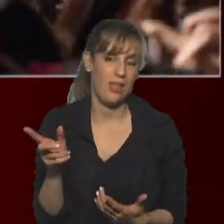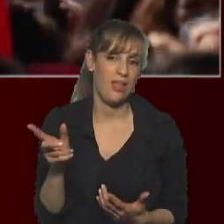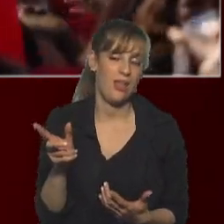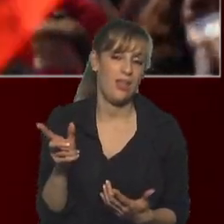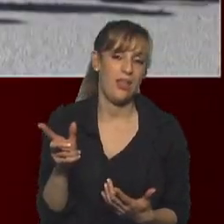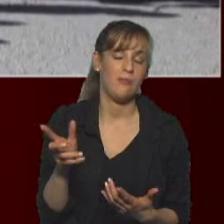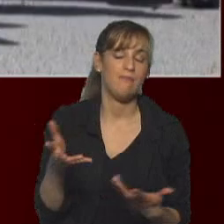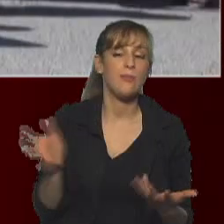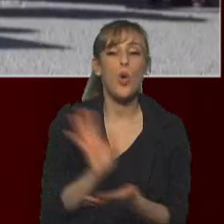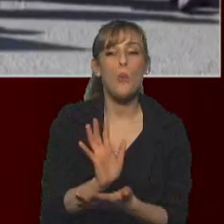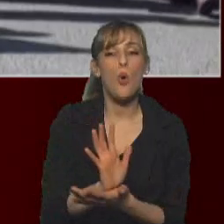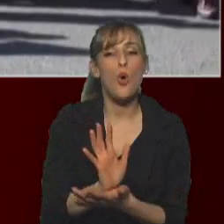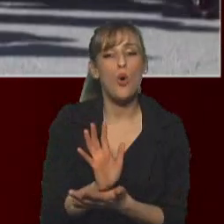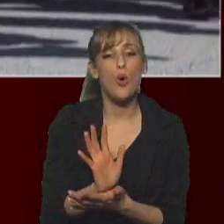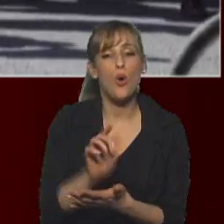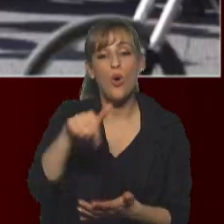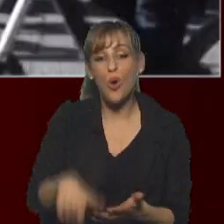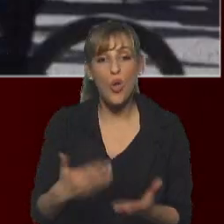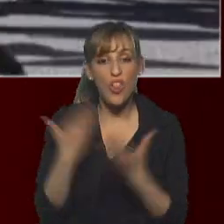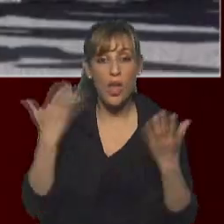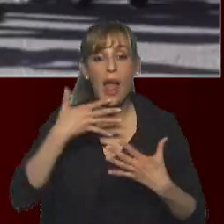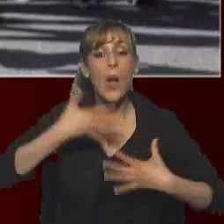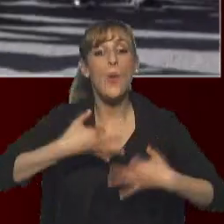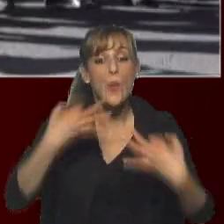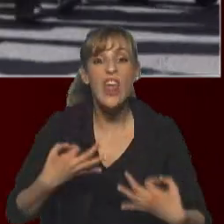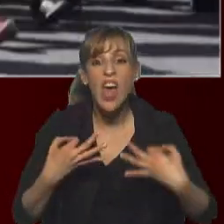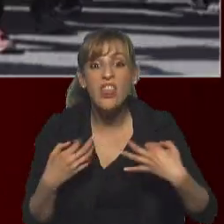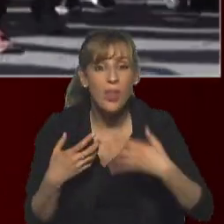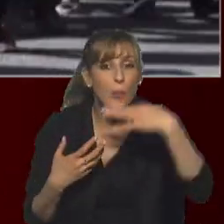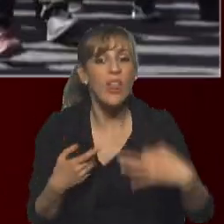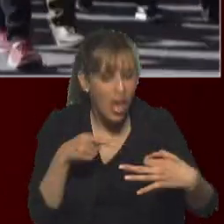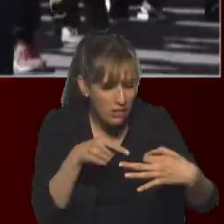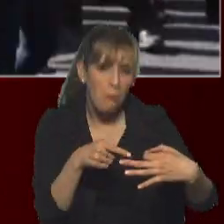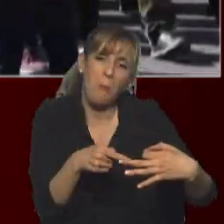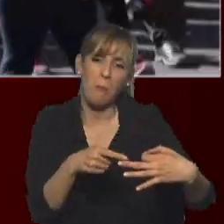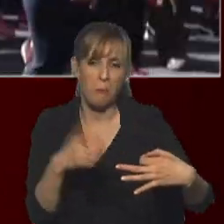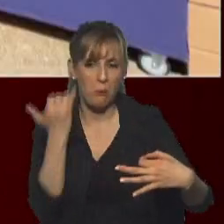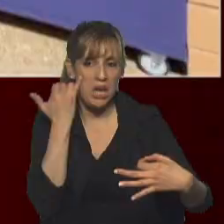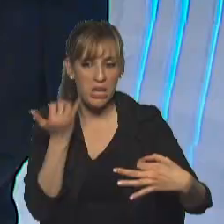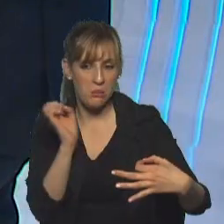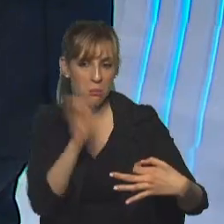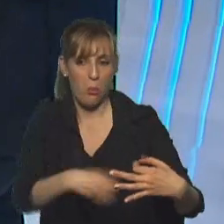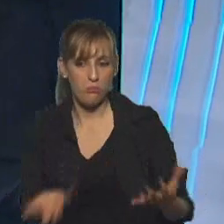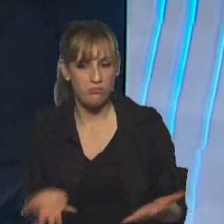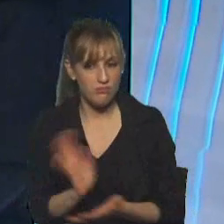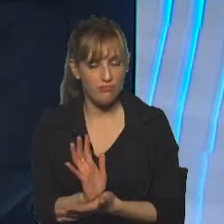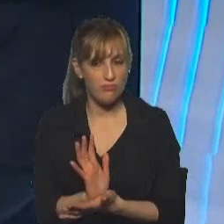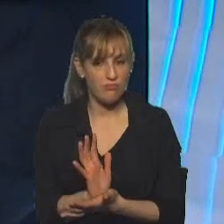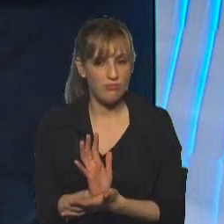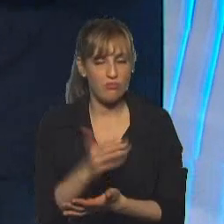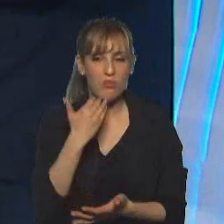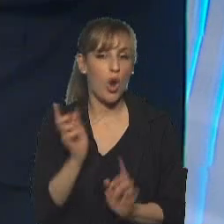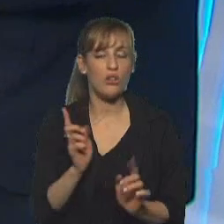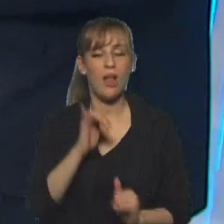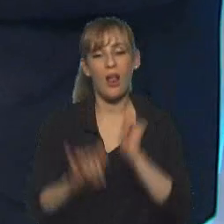ha perdido todo sentido, razón y valor. Le importa un bledo salir a mentir y a inventar cuentos con tal de mantener